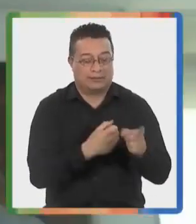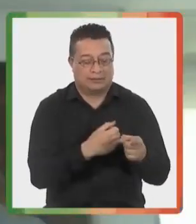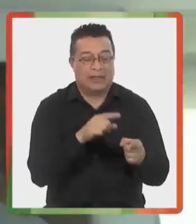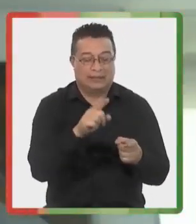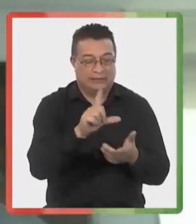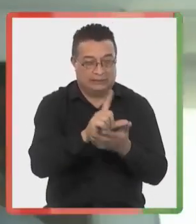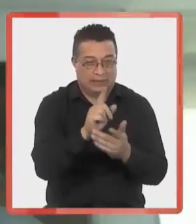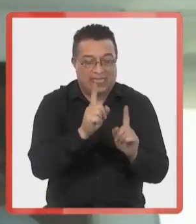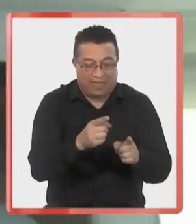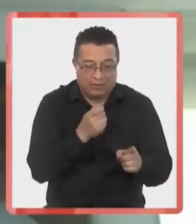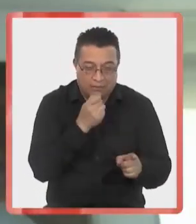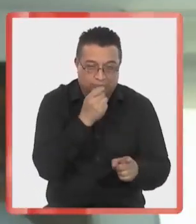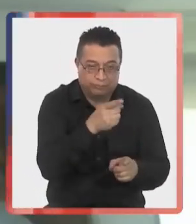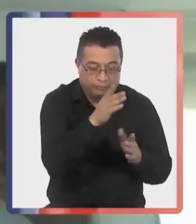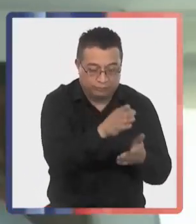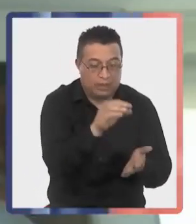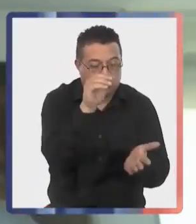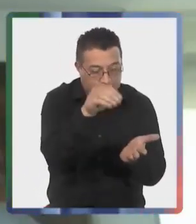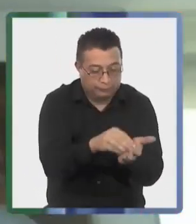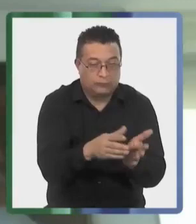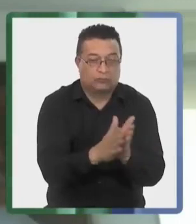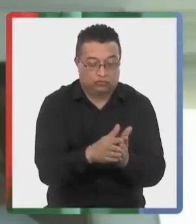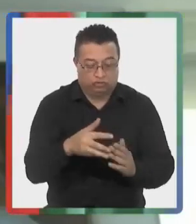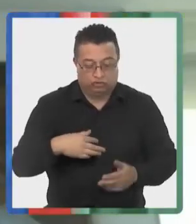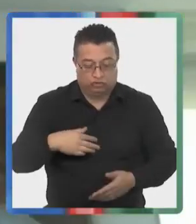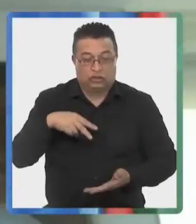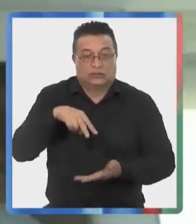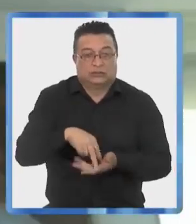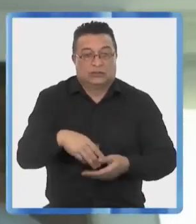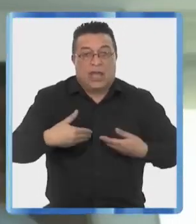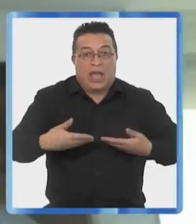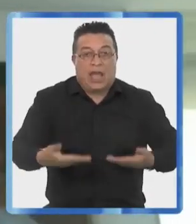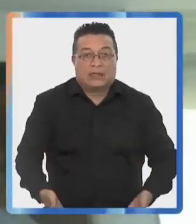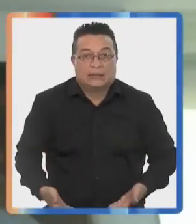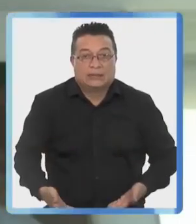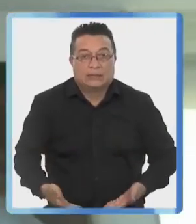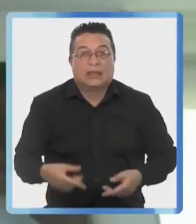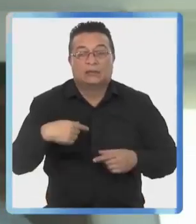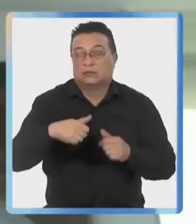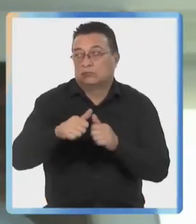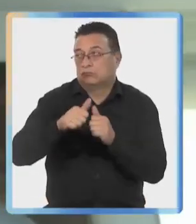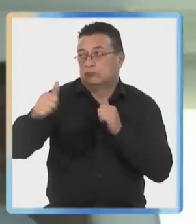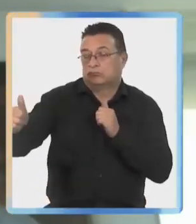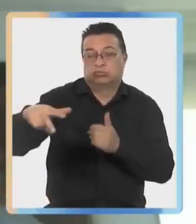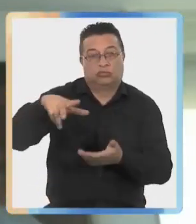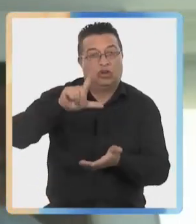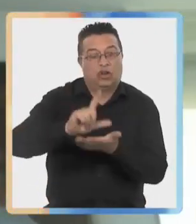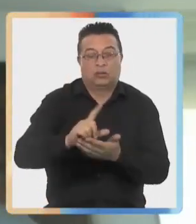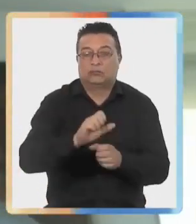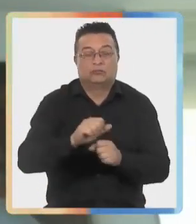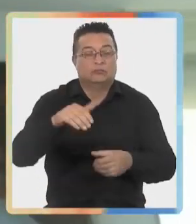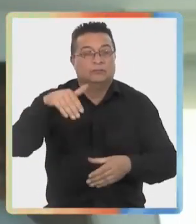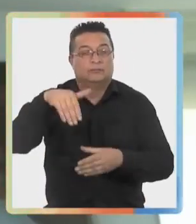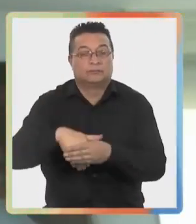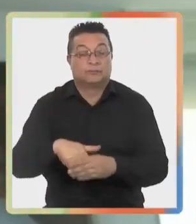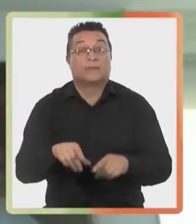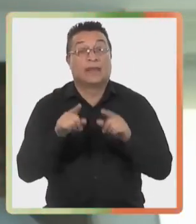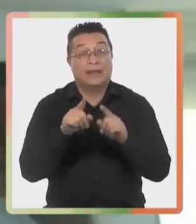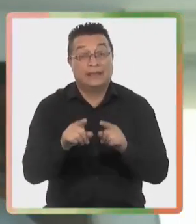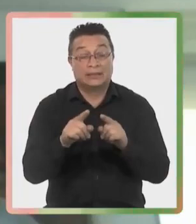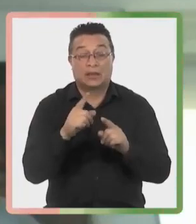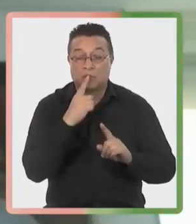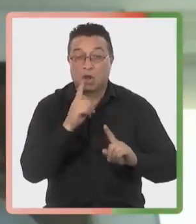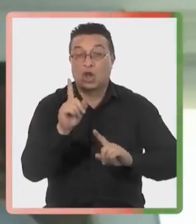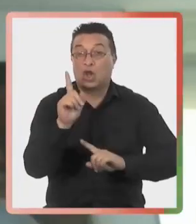de carabineros. Y ahí deja una constancia que en ese momento está ahí y por lo tanto está lejos de su local de votación. Eso no